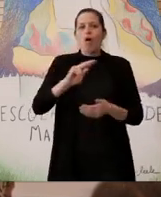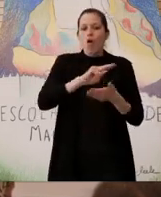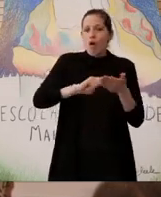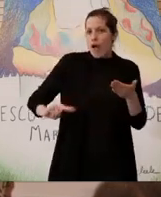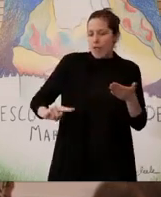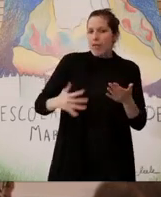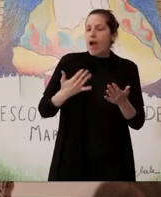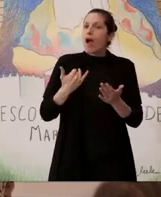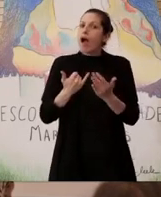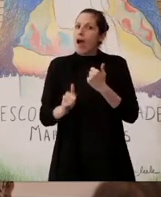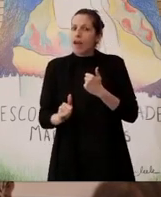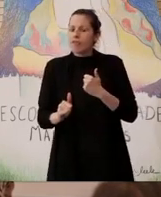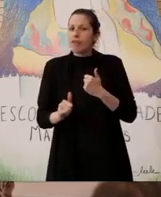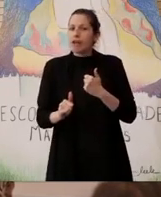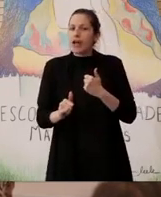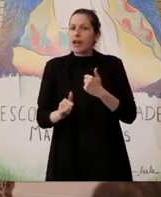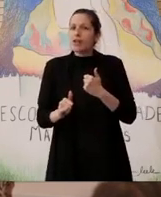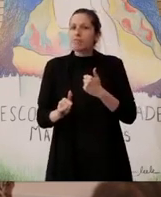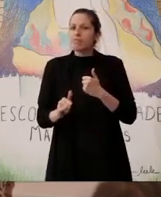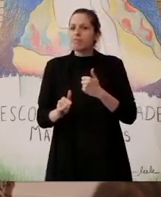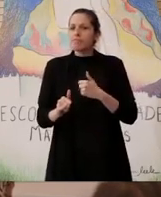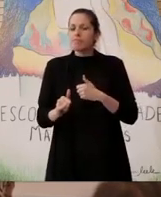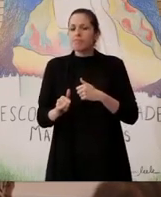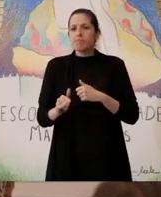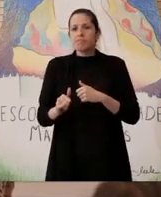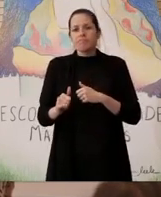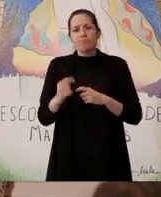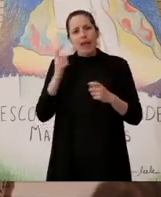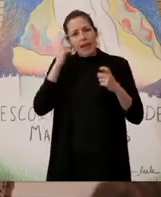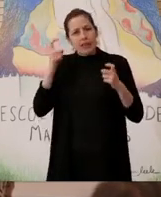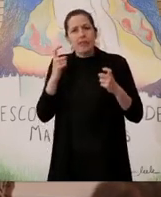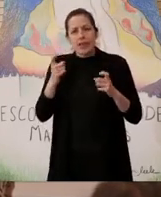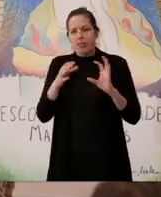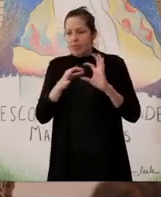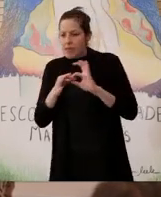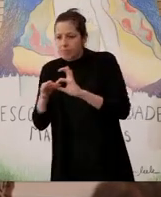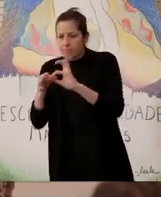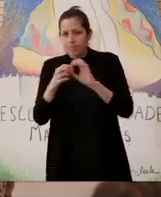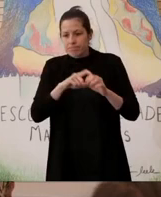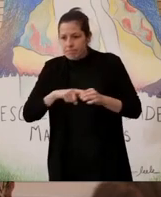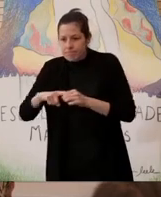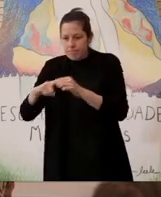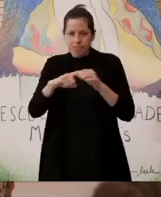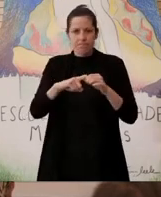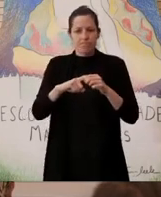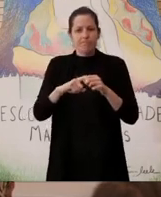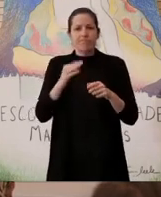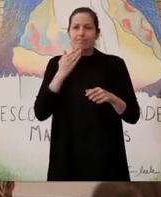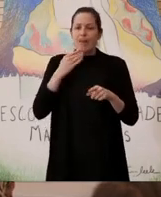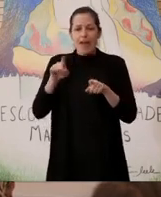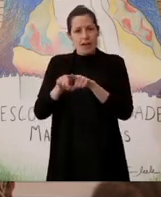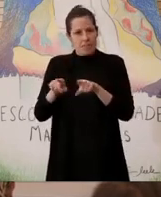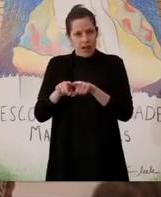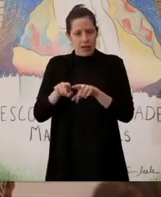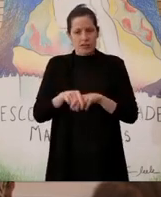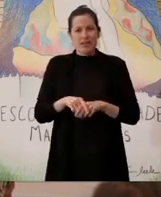equivalencia y de hermandad y de poderse ir suntas porque todas sabemos que en este momento una Senda feminista o